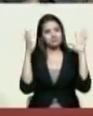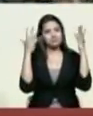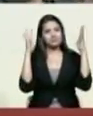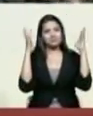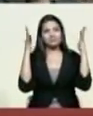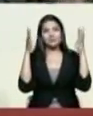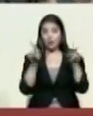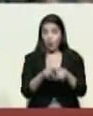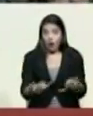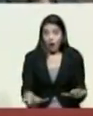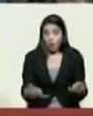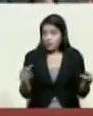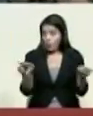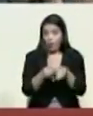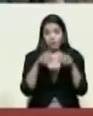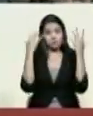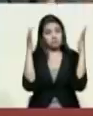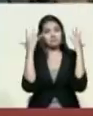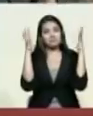ahora.